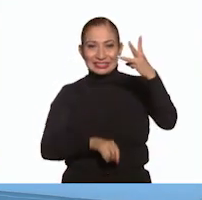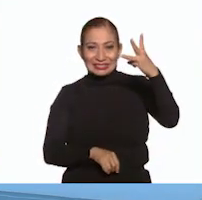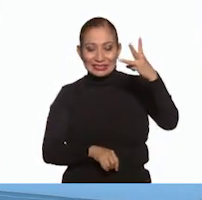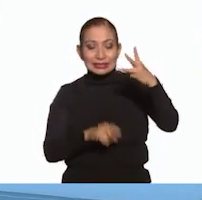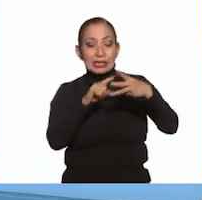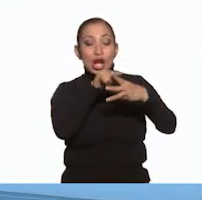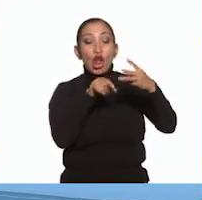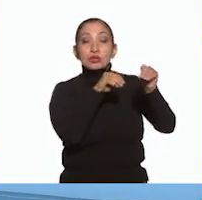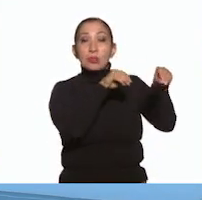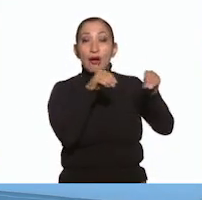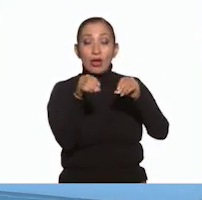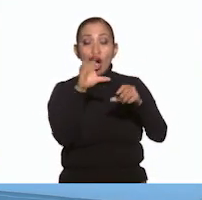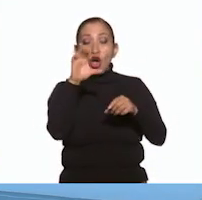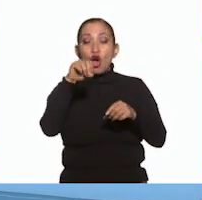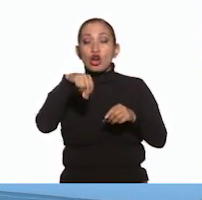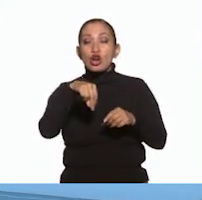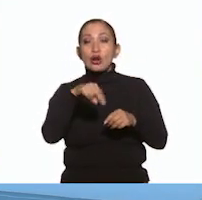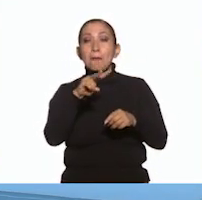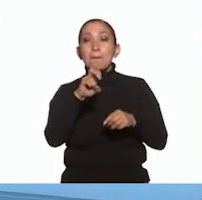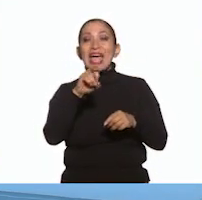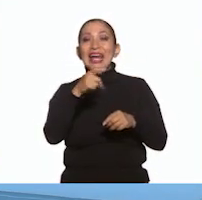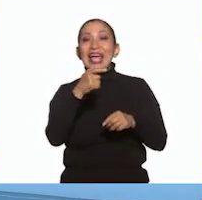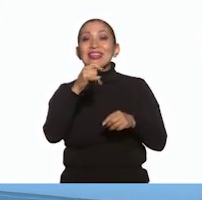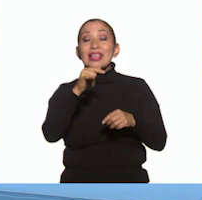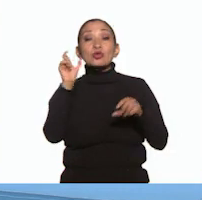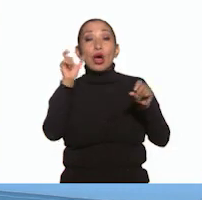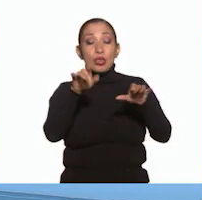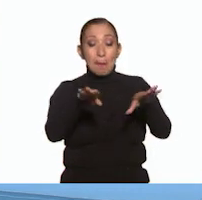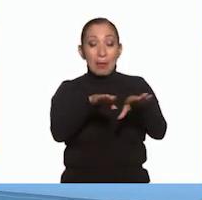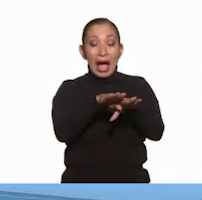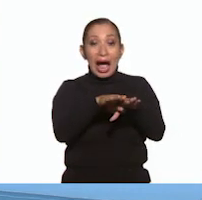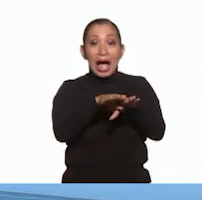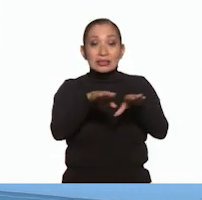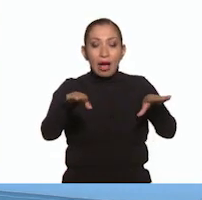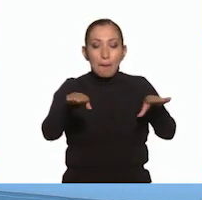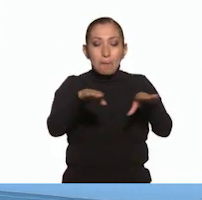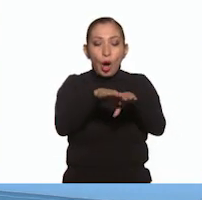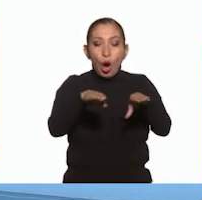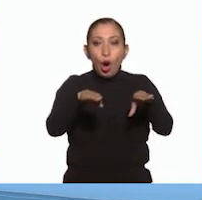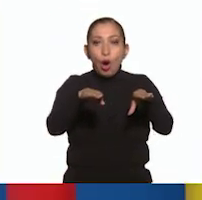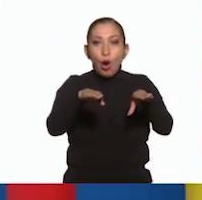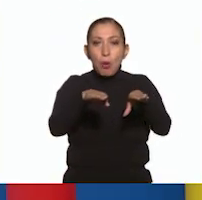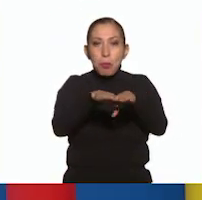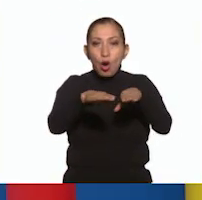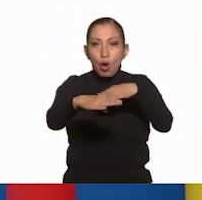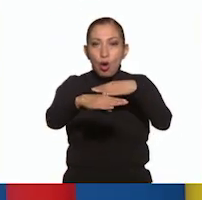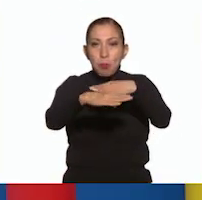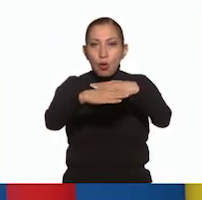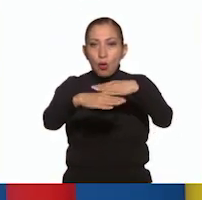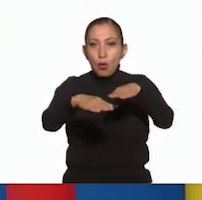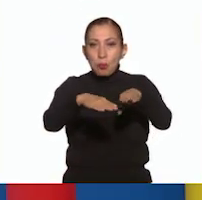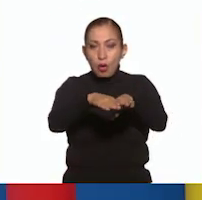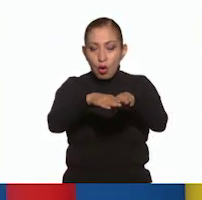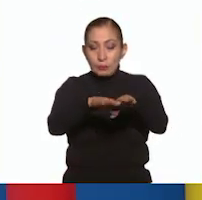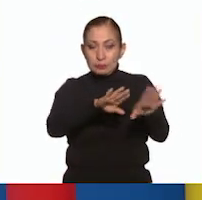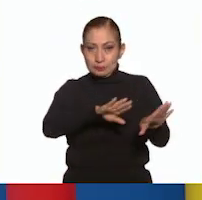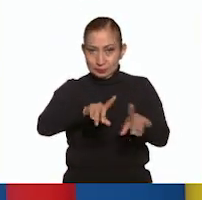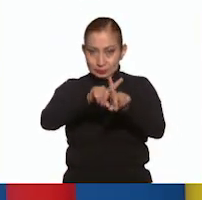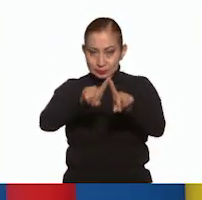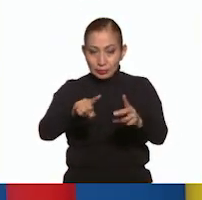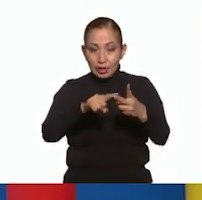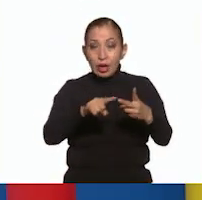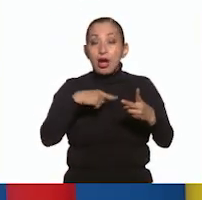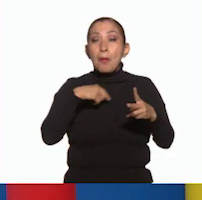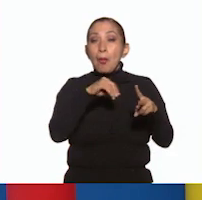los movimientos convergentes se dan cuando las placas chocan una con otra. Así es. Por el contrario,